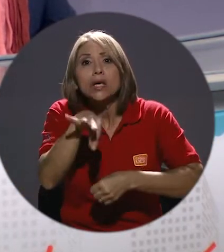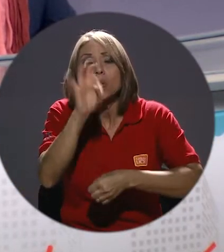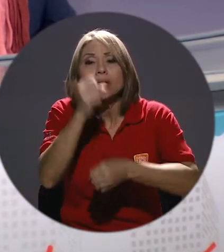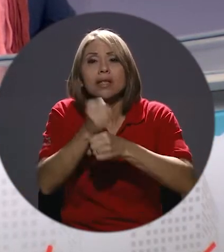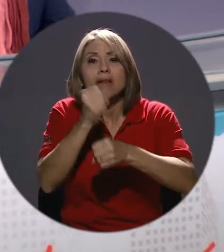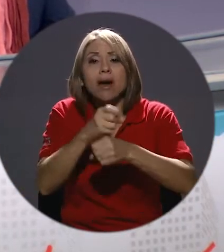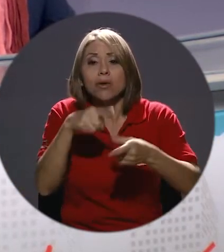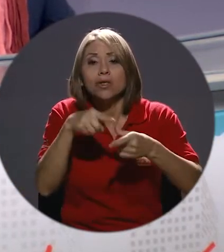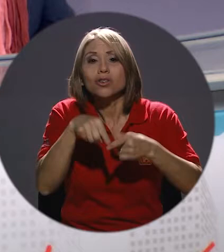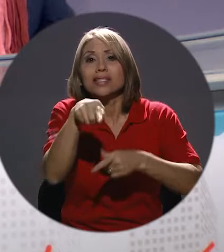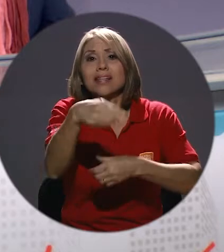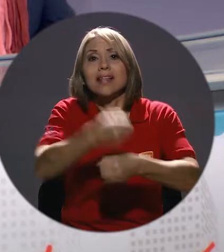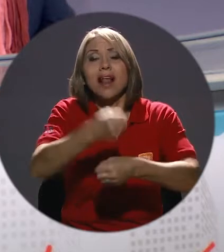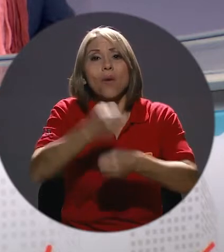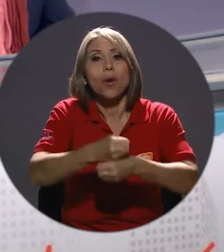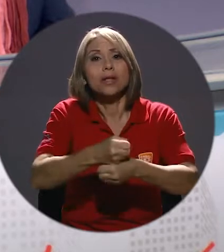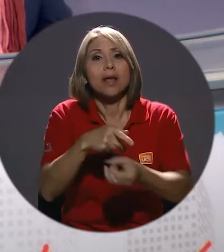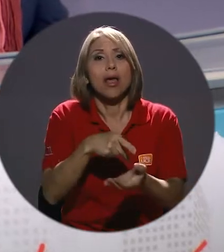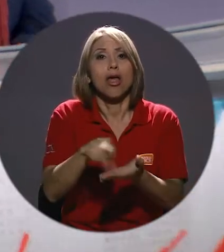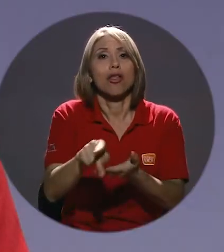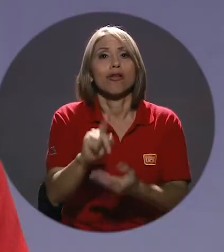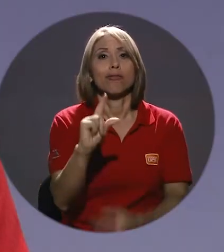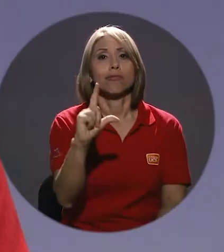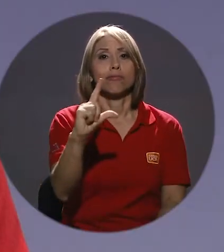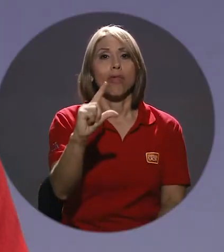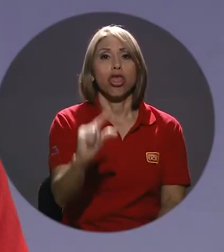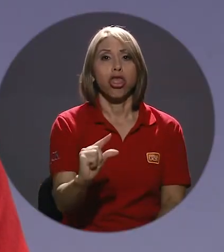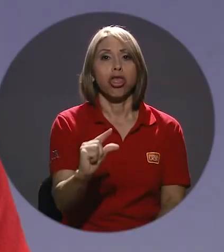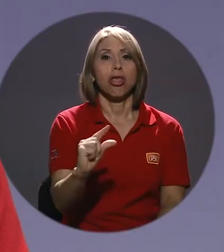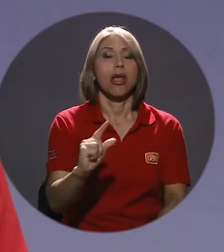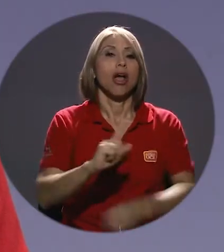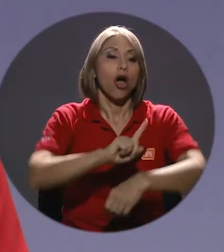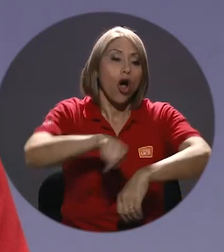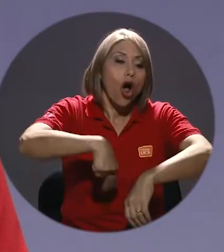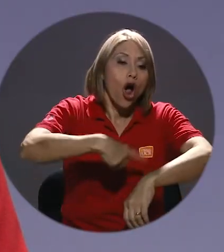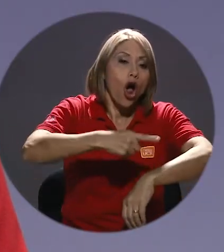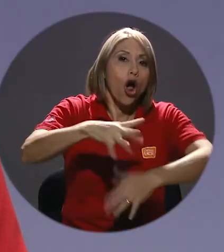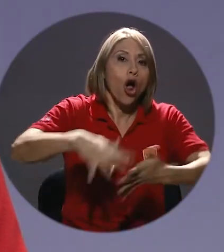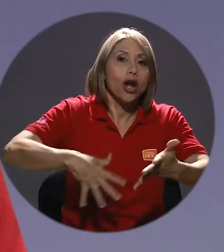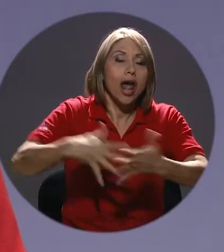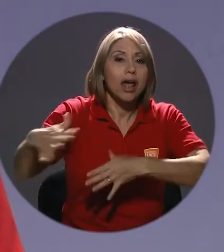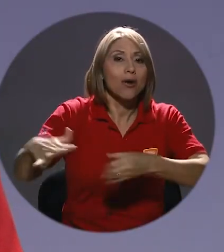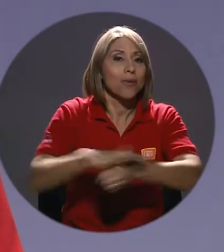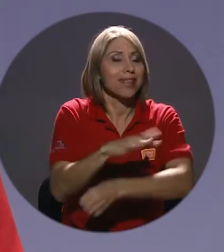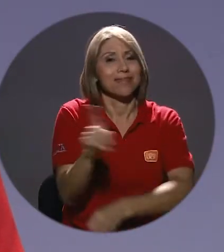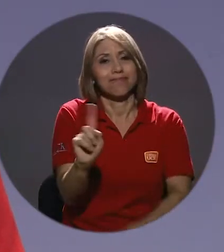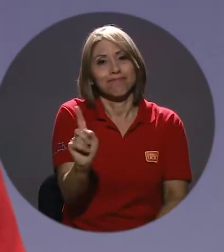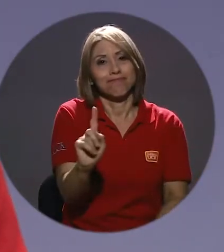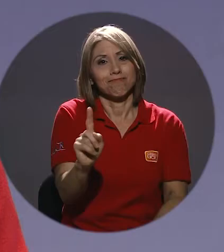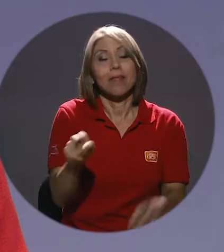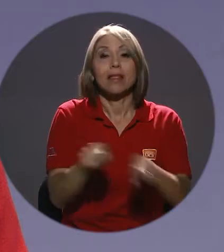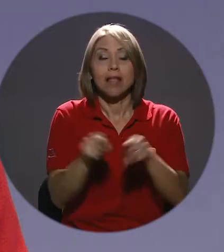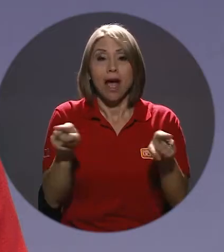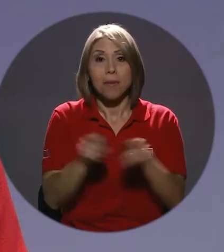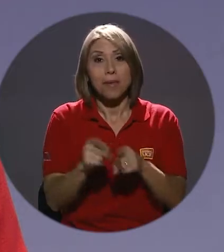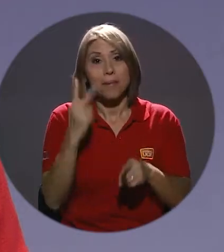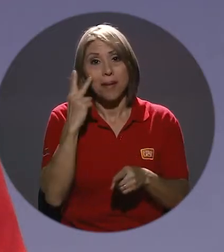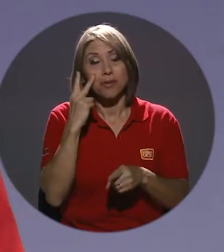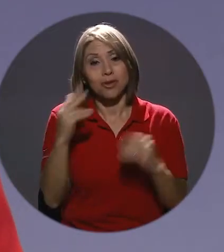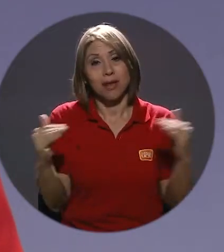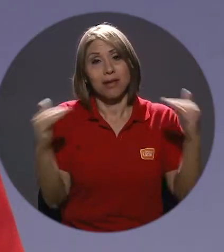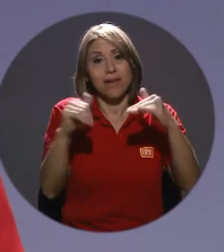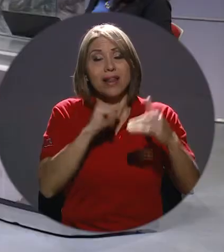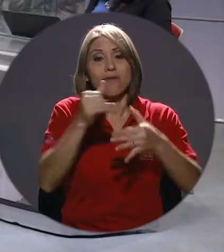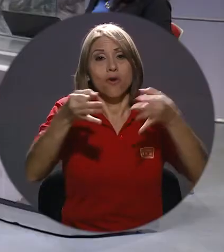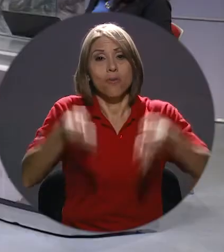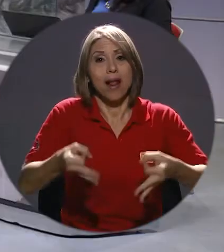que en realidad no son ni bien remuneradas ni con jornadas completas. Tal es el caso del aumento también que ha habido en la informalidad, donde